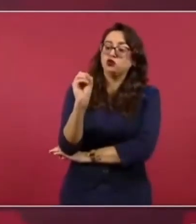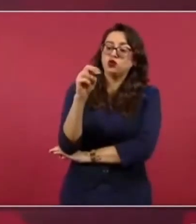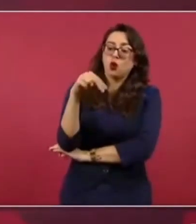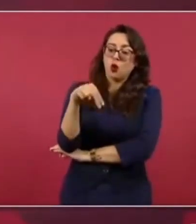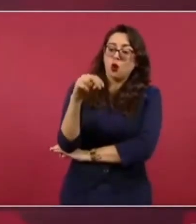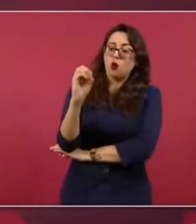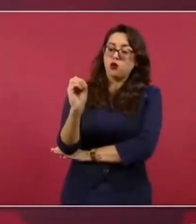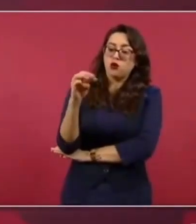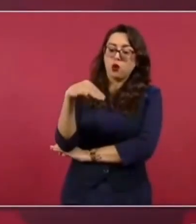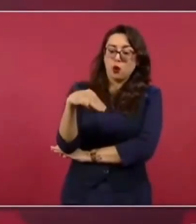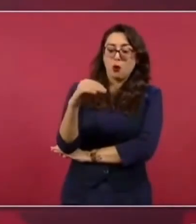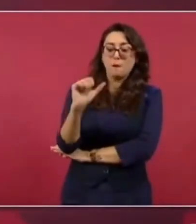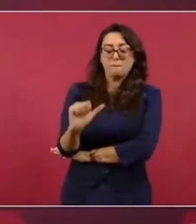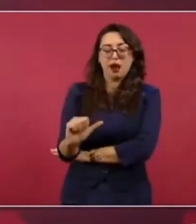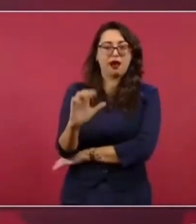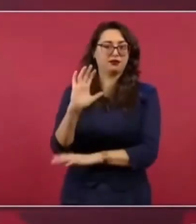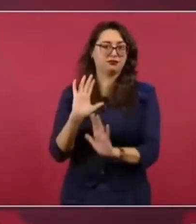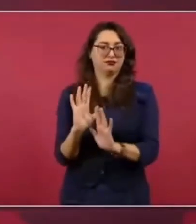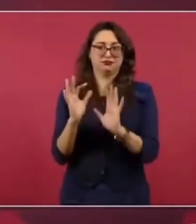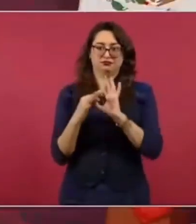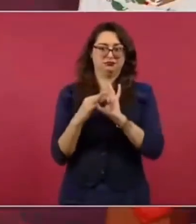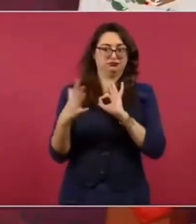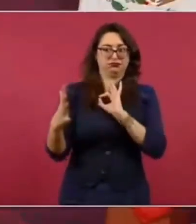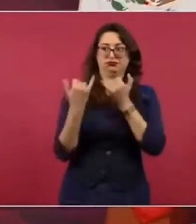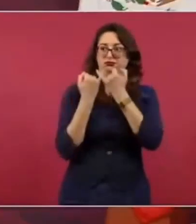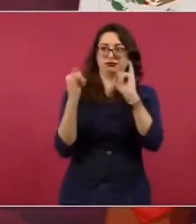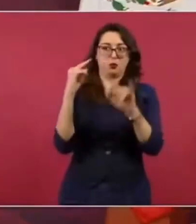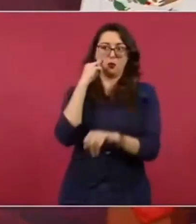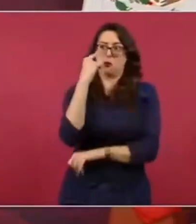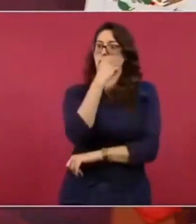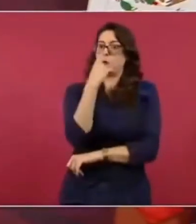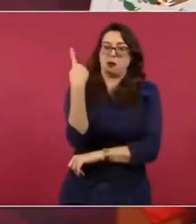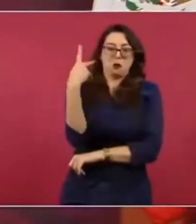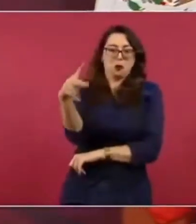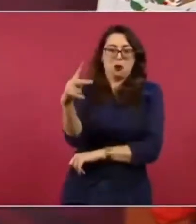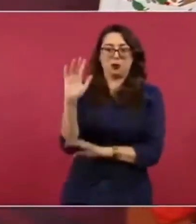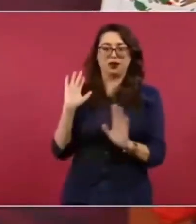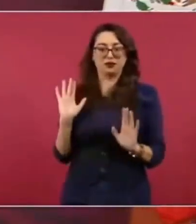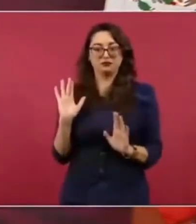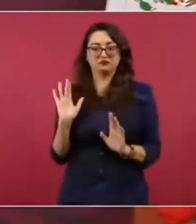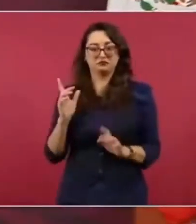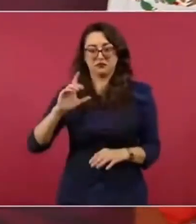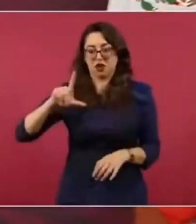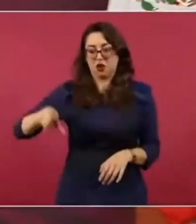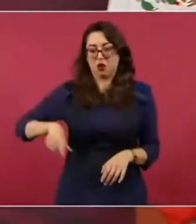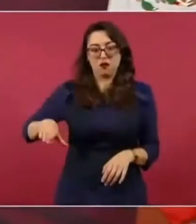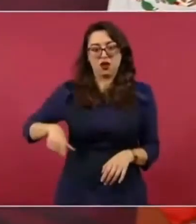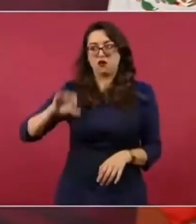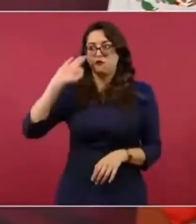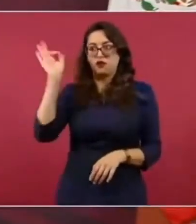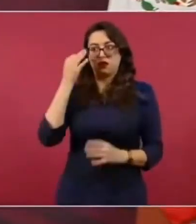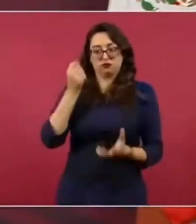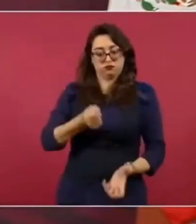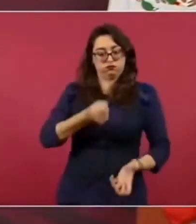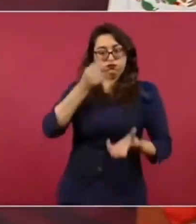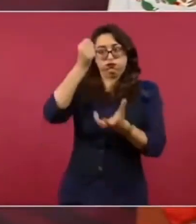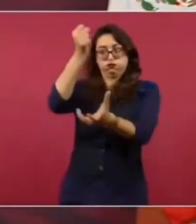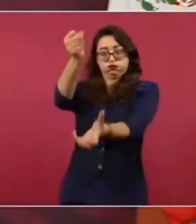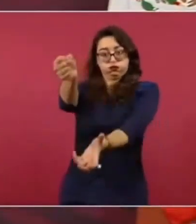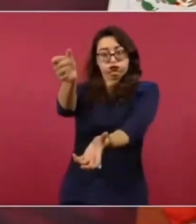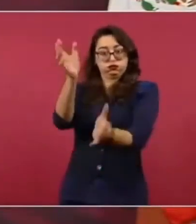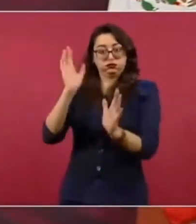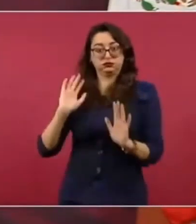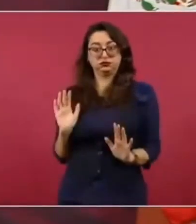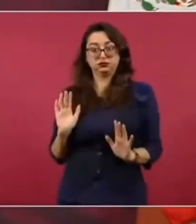considerado lo que deben de destinar a sus profesores. O sea,